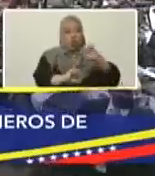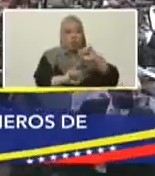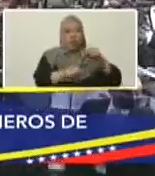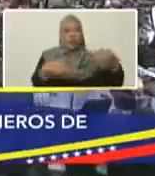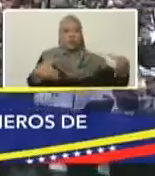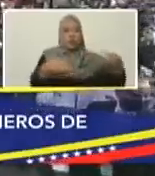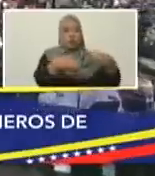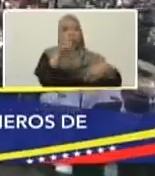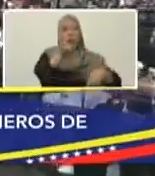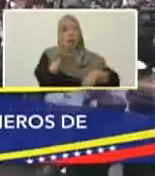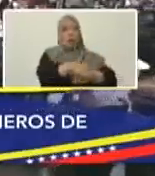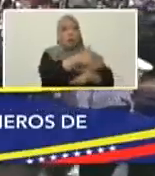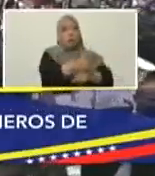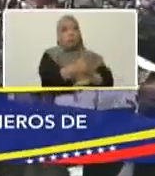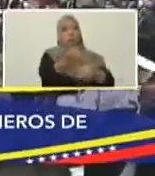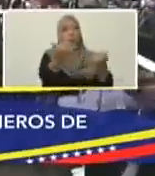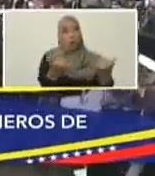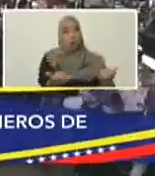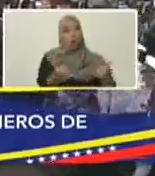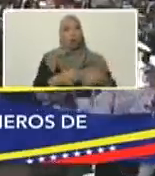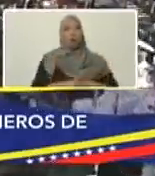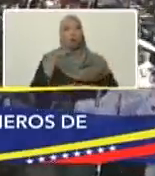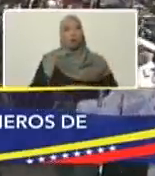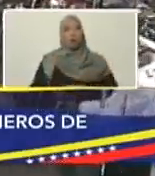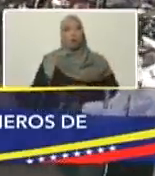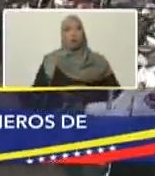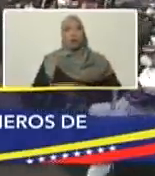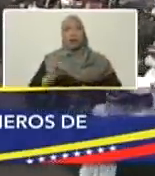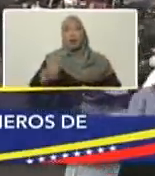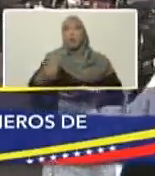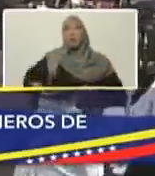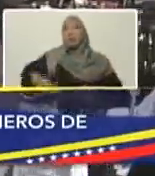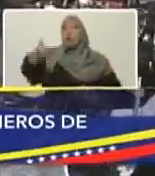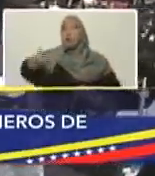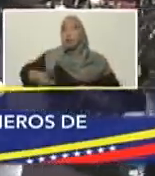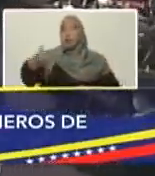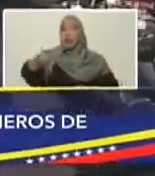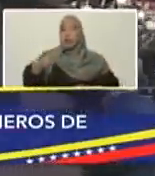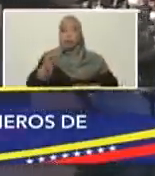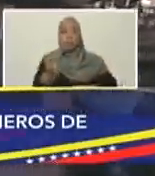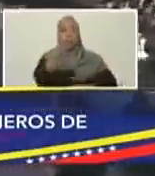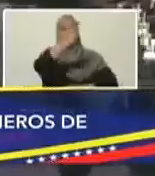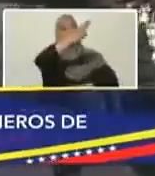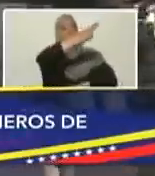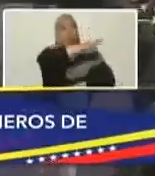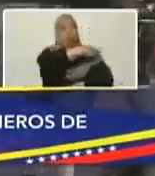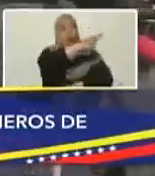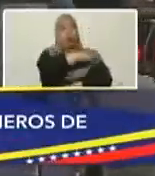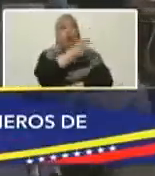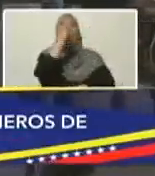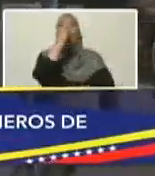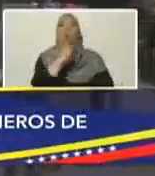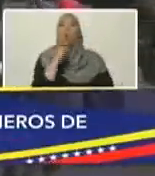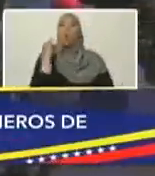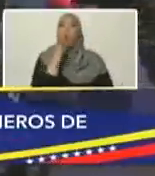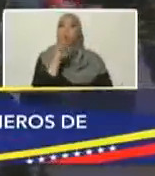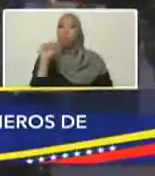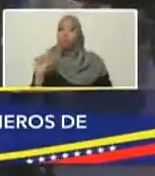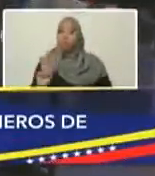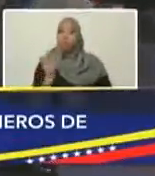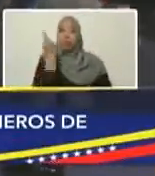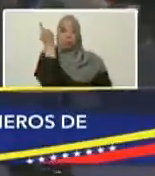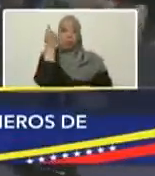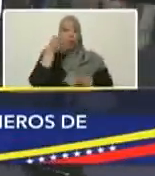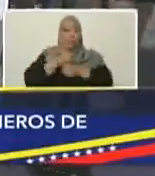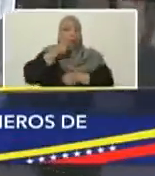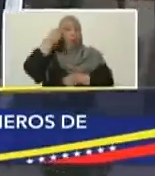En esta oportunidad del ascenso a mayor y capitán de corbeta, el personal militar que ocupó el primer lugar en orden de mérito